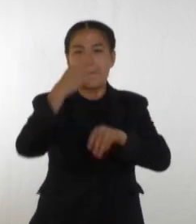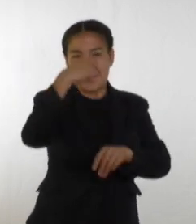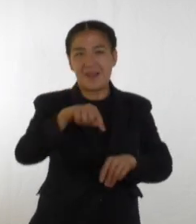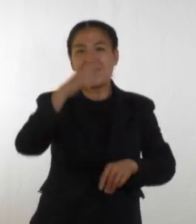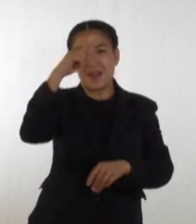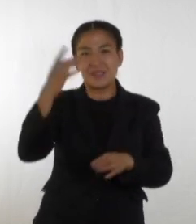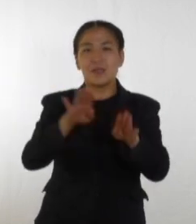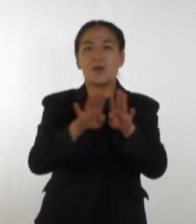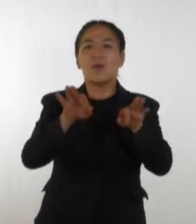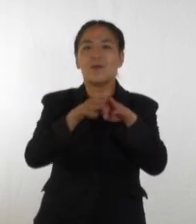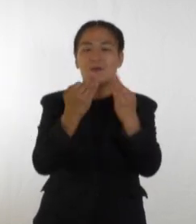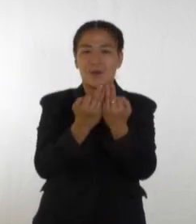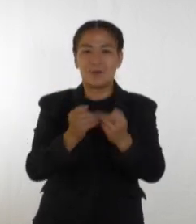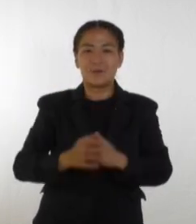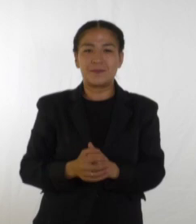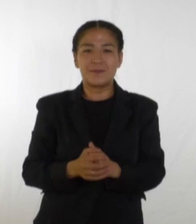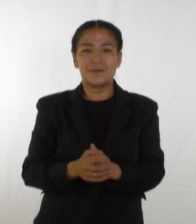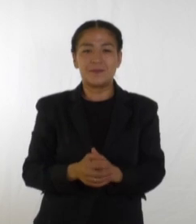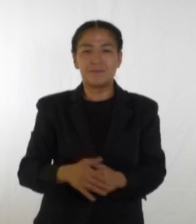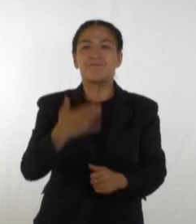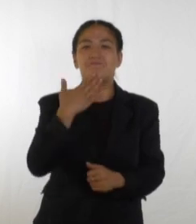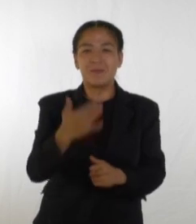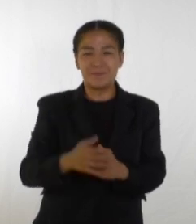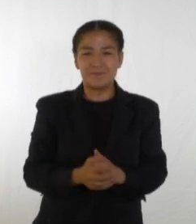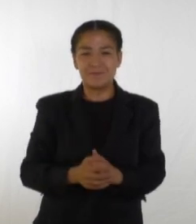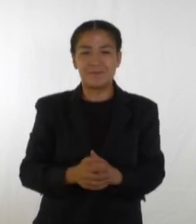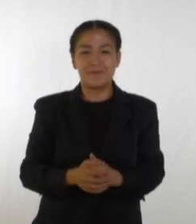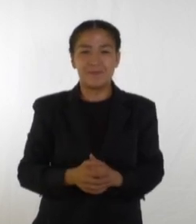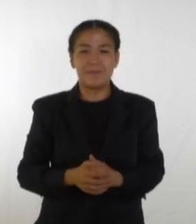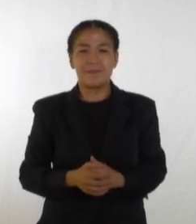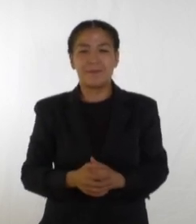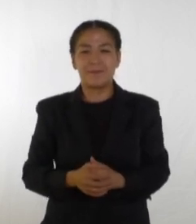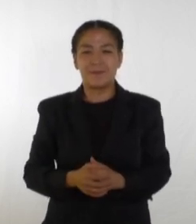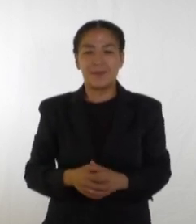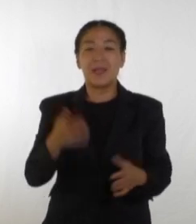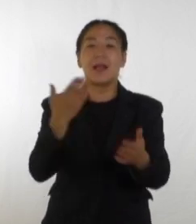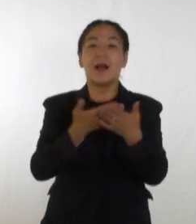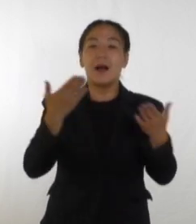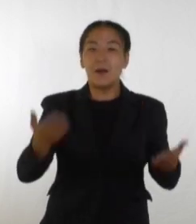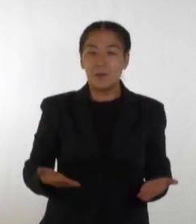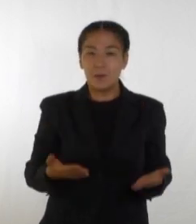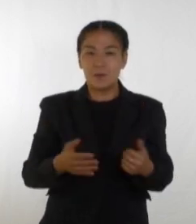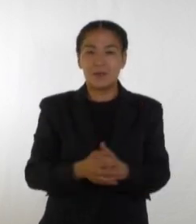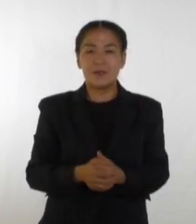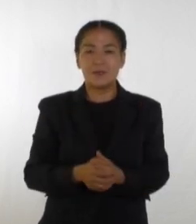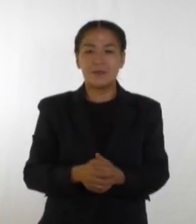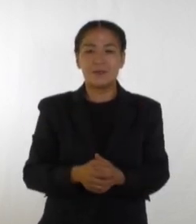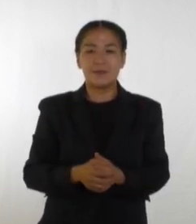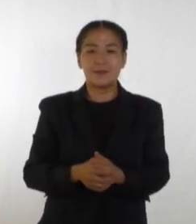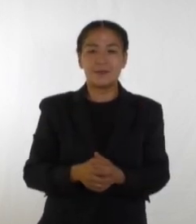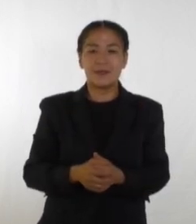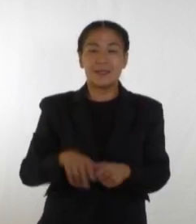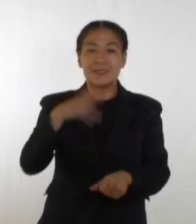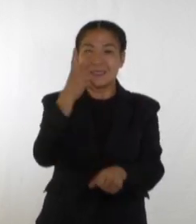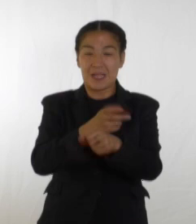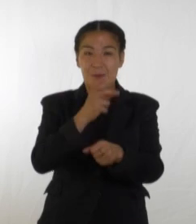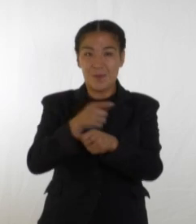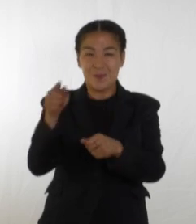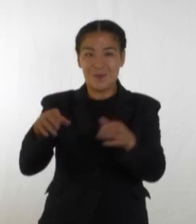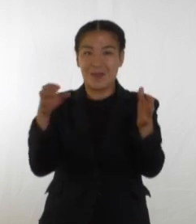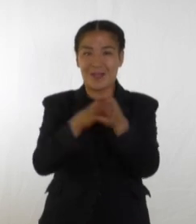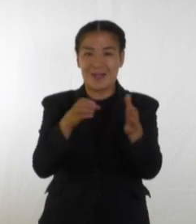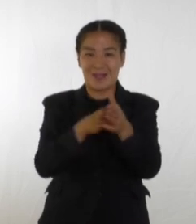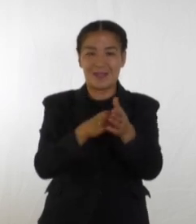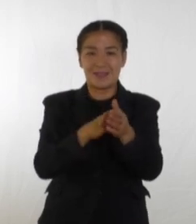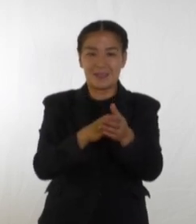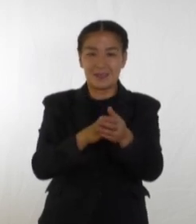más fácil armar las figuras. Muy bien. Ahí estamos. Ahora, teniendo la